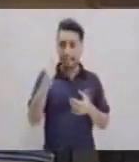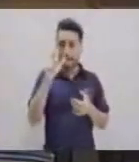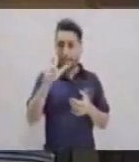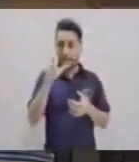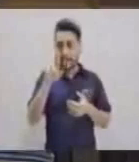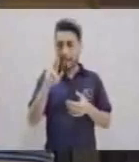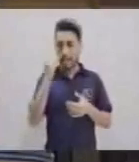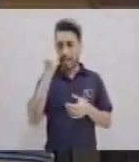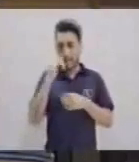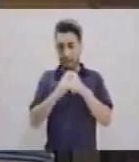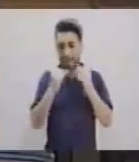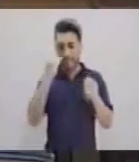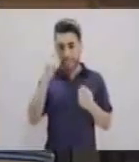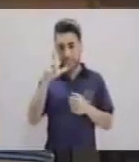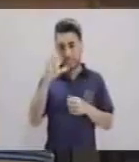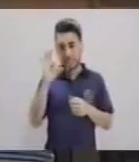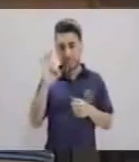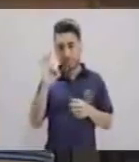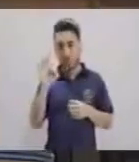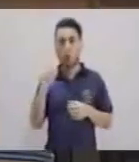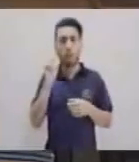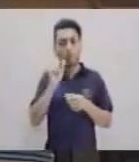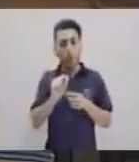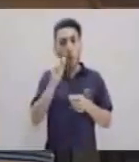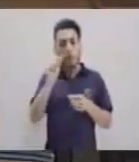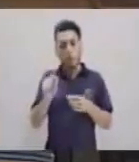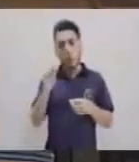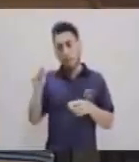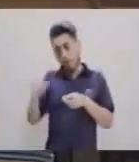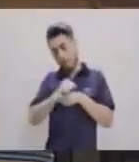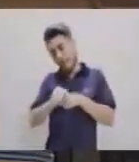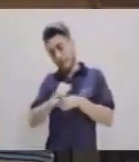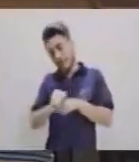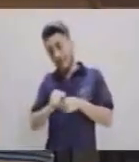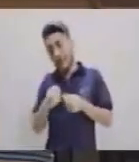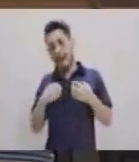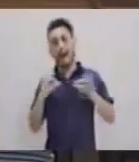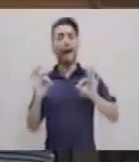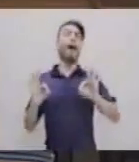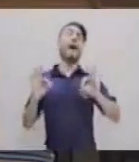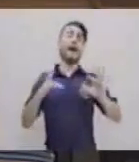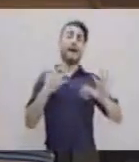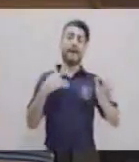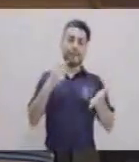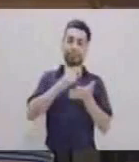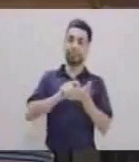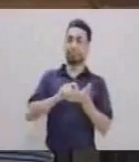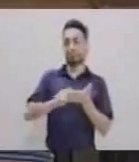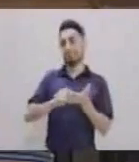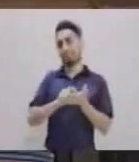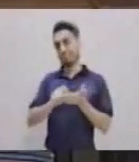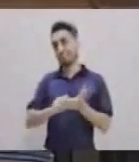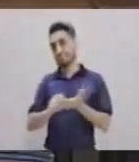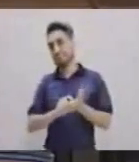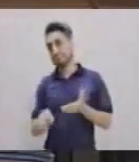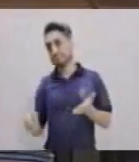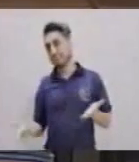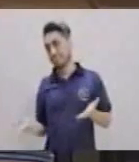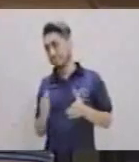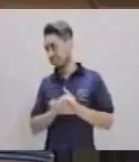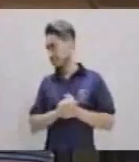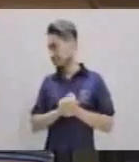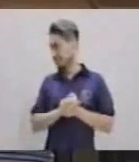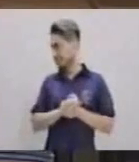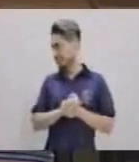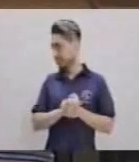le permita, ¿verdad?, ir tomando confianza de la tarea que va a realizar. Entonces, en una superficie aparte de la que voy a trabajar, empiezo